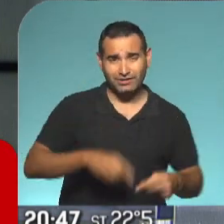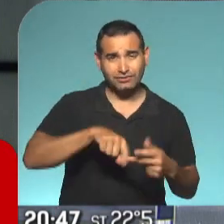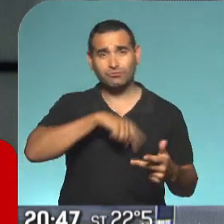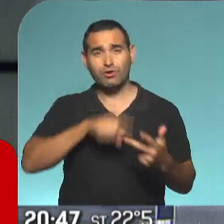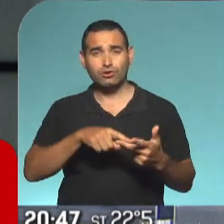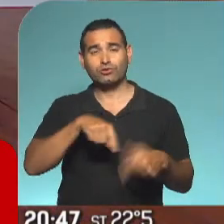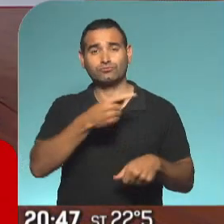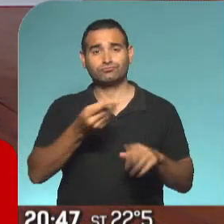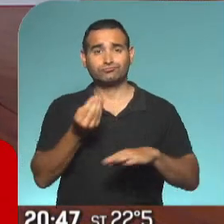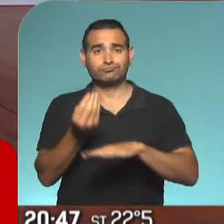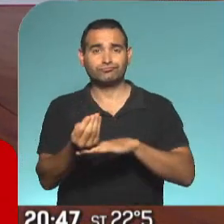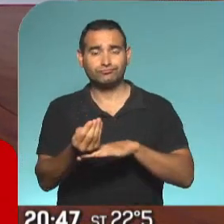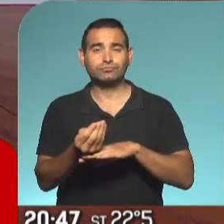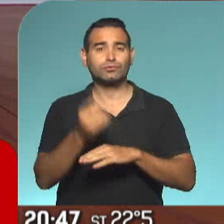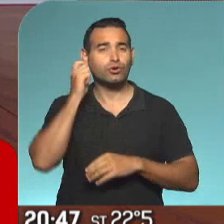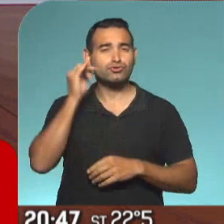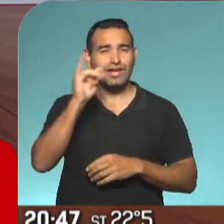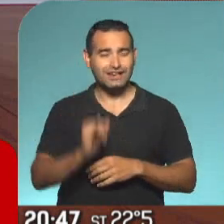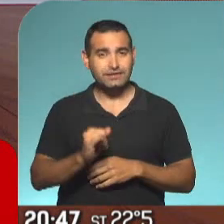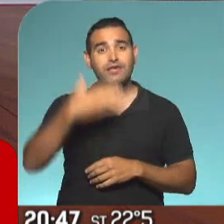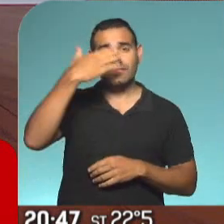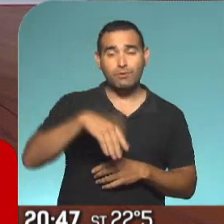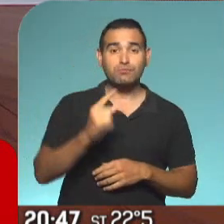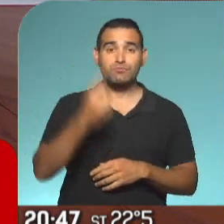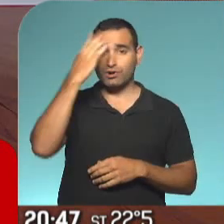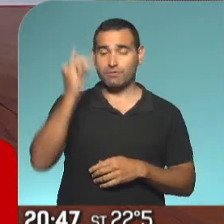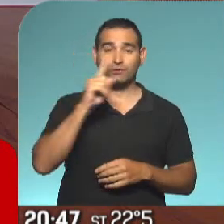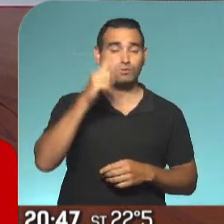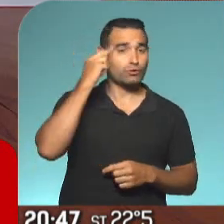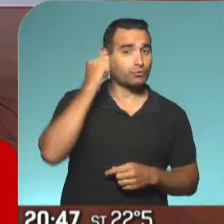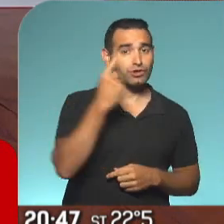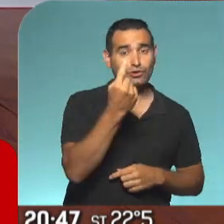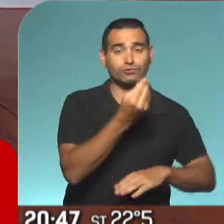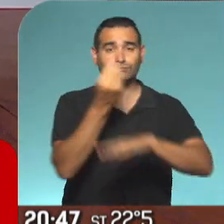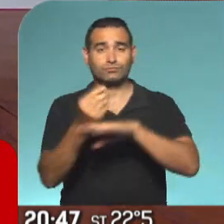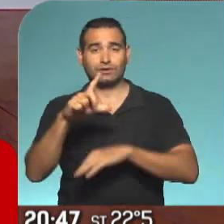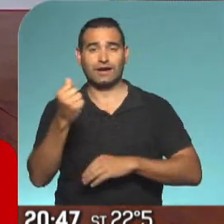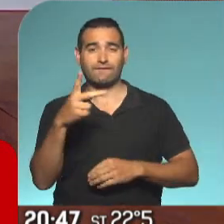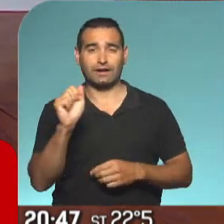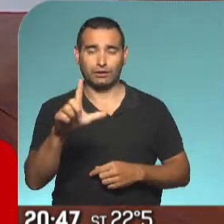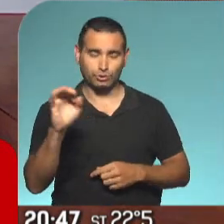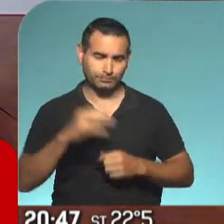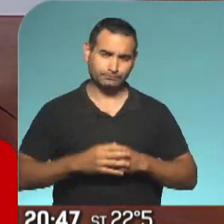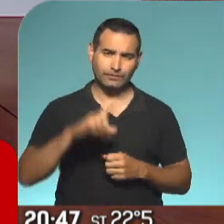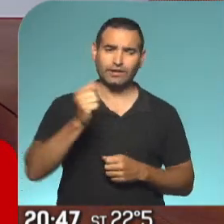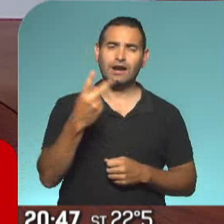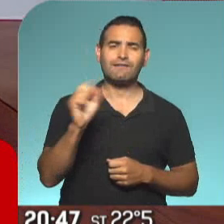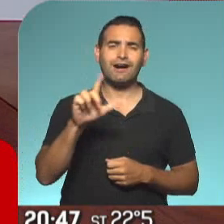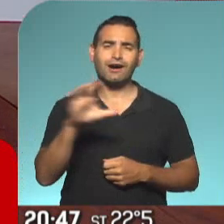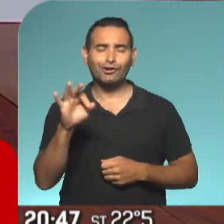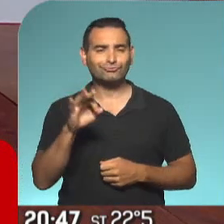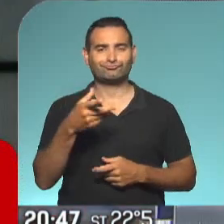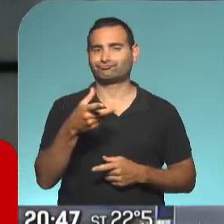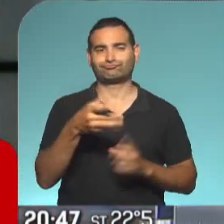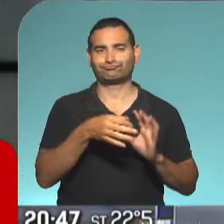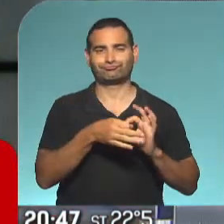corto interregno de Herman González y después aparece el 1 de marzo de 1991 aparece Domingo Cavallo. La figura de Cavallo está estrechamente